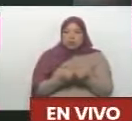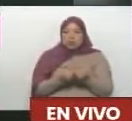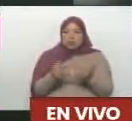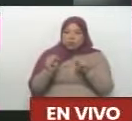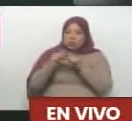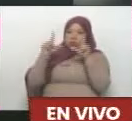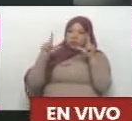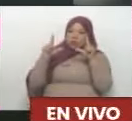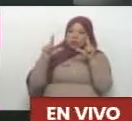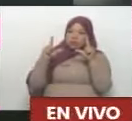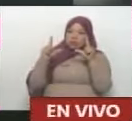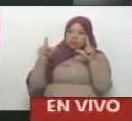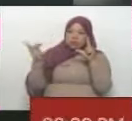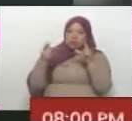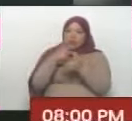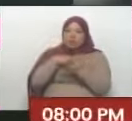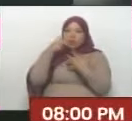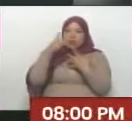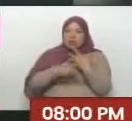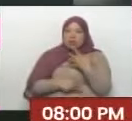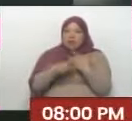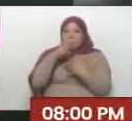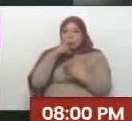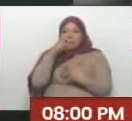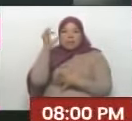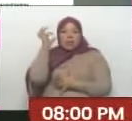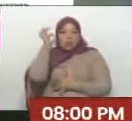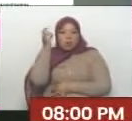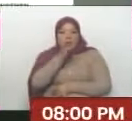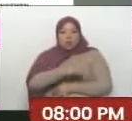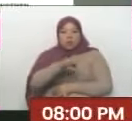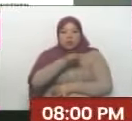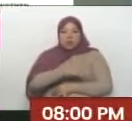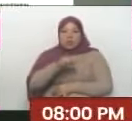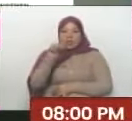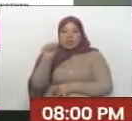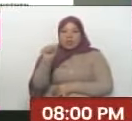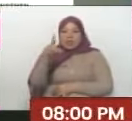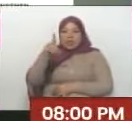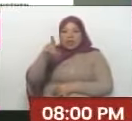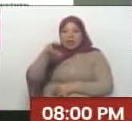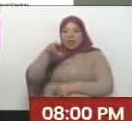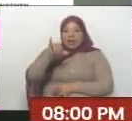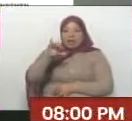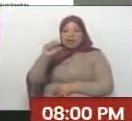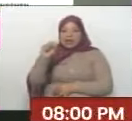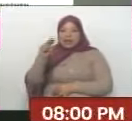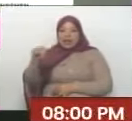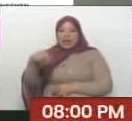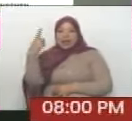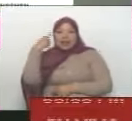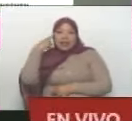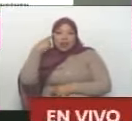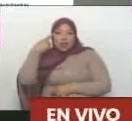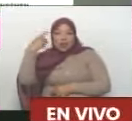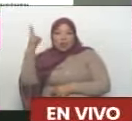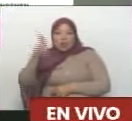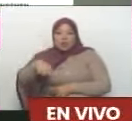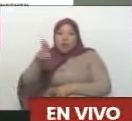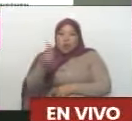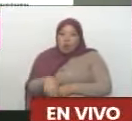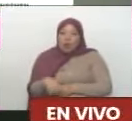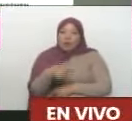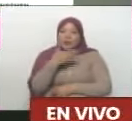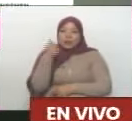es la sorpresa? Que el programa era con una señora llamada Adriana Assi, ¿se acuerda? Una que no pegaba